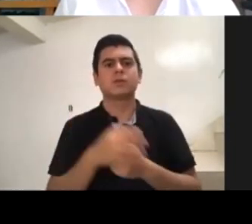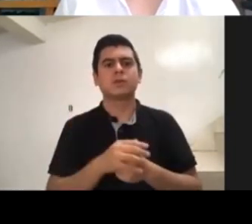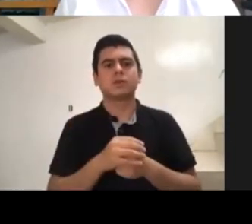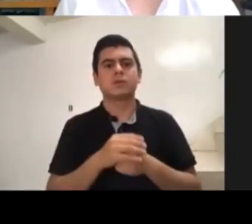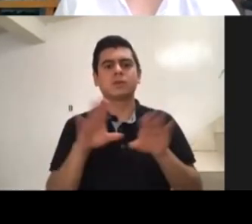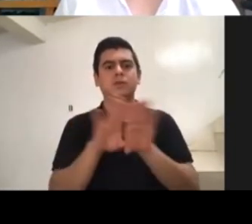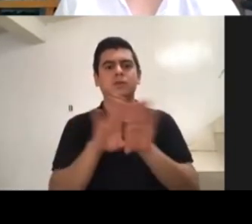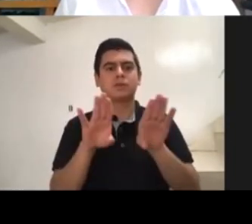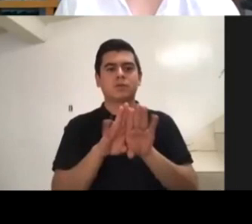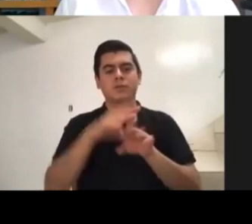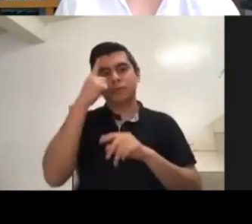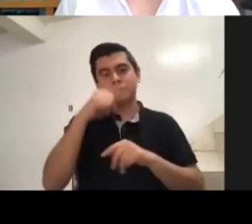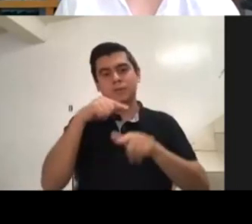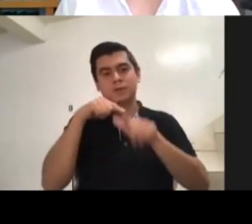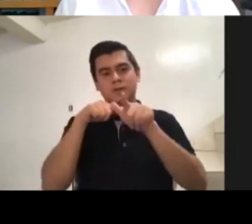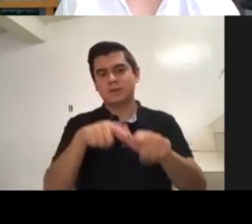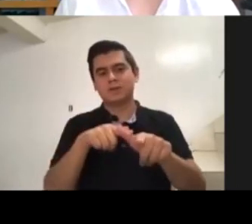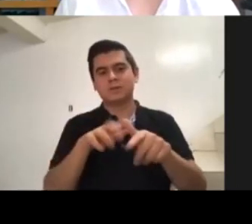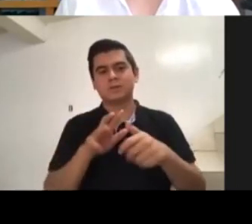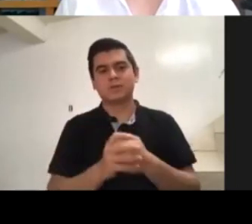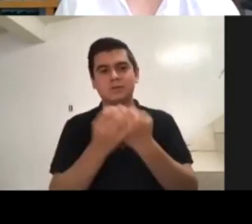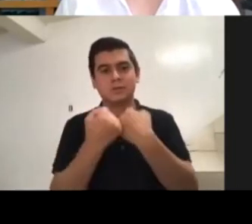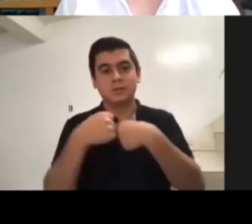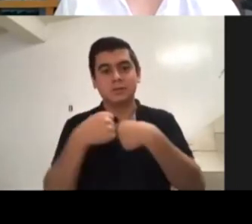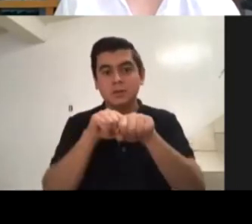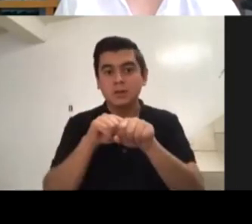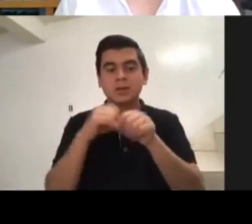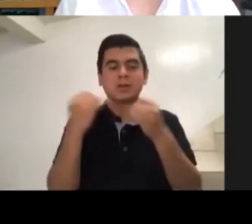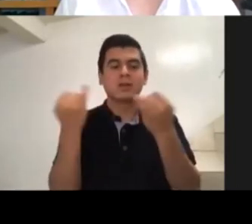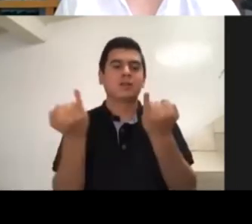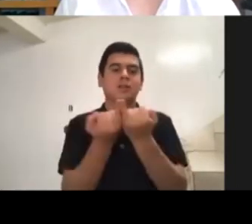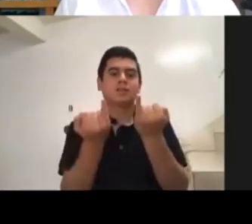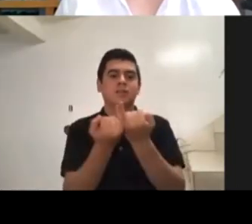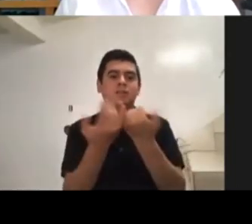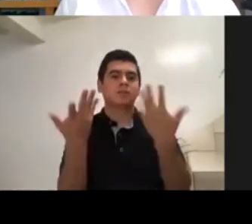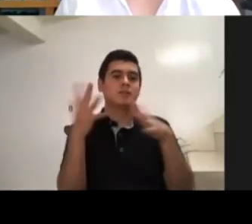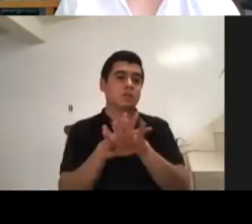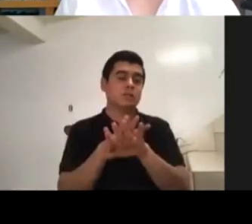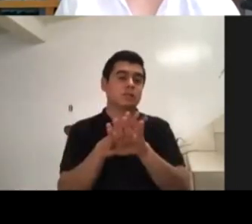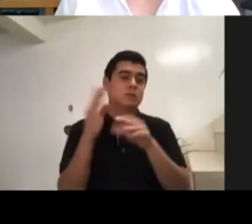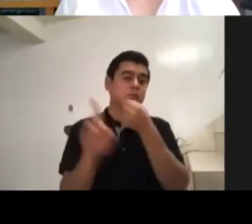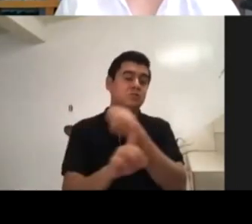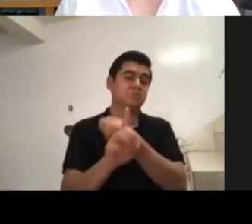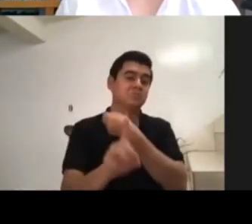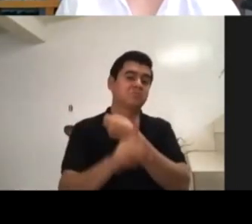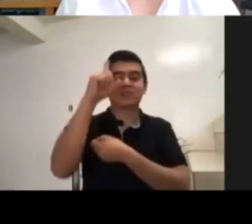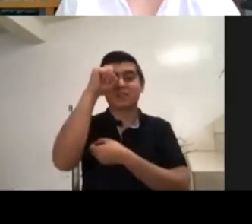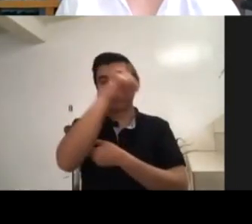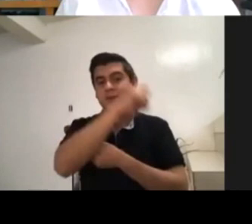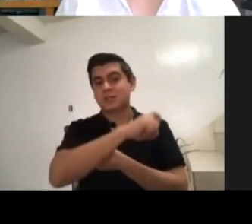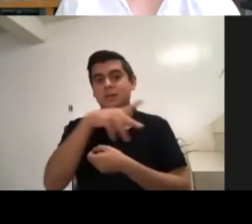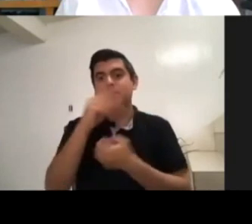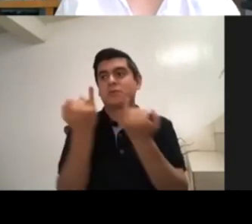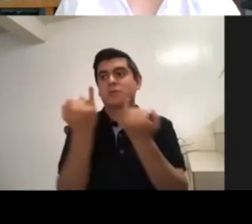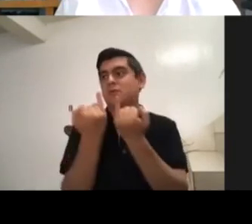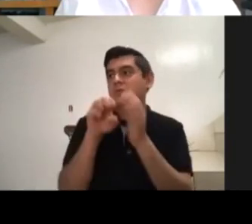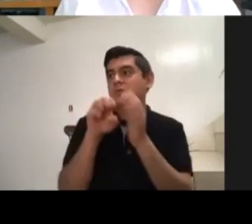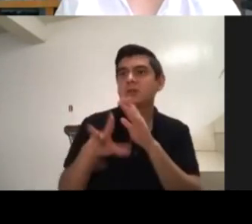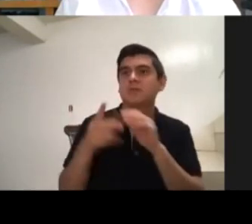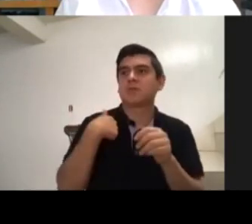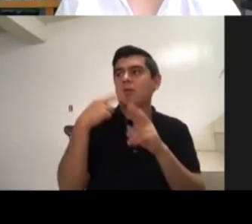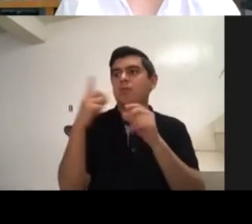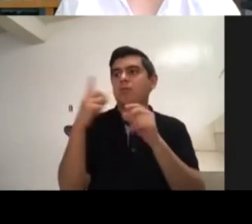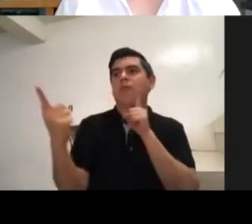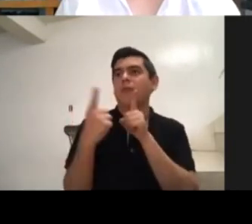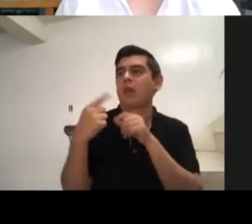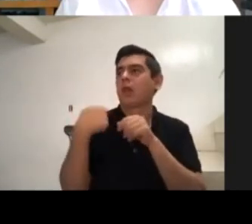que la pandemia sea una oportunidad, pues claro que no, nadie hubiera querido tenerla encima. Pero ya que la tenemos encima, tenemos que aprender de lo que